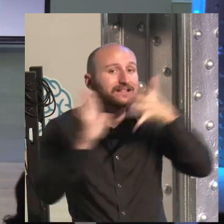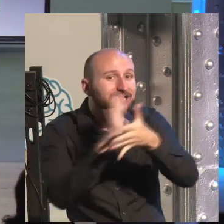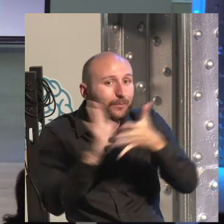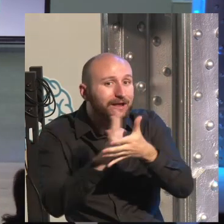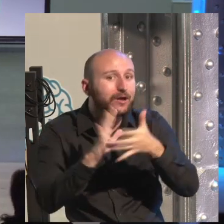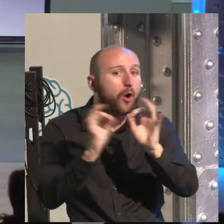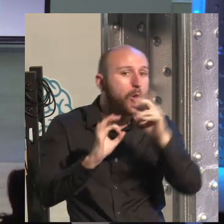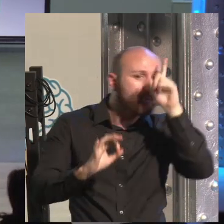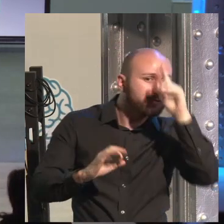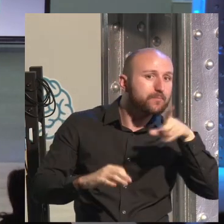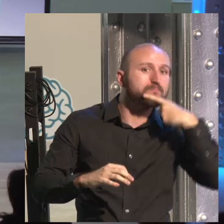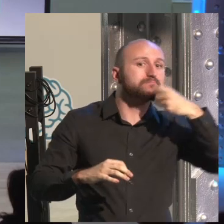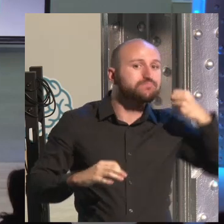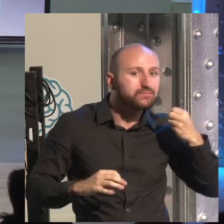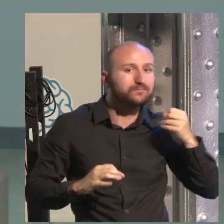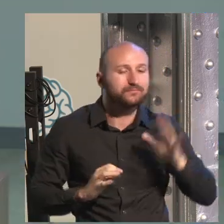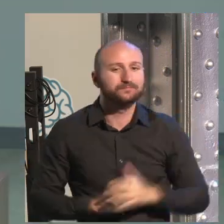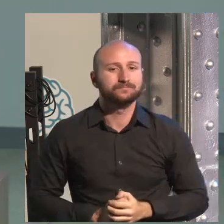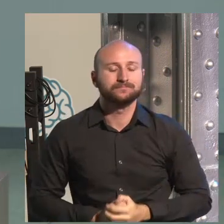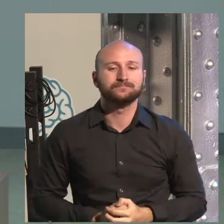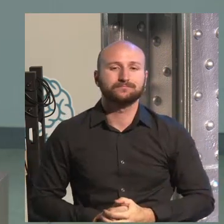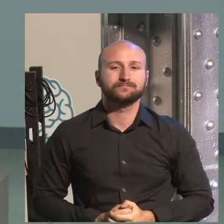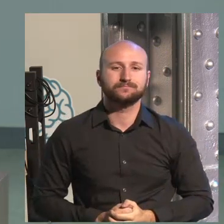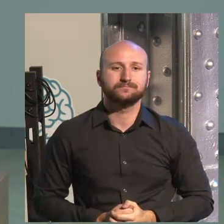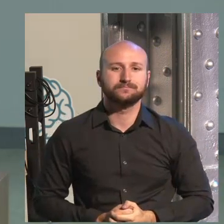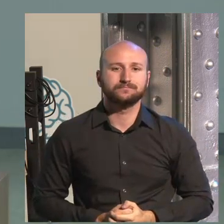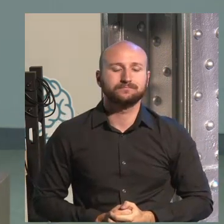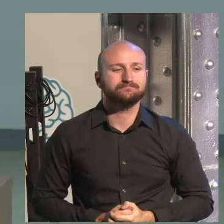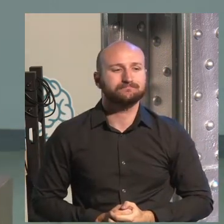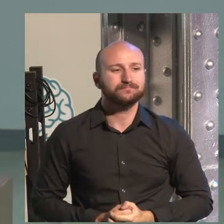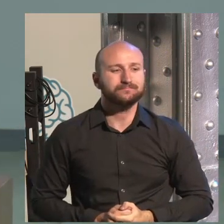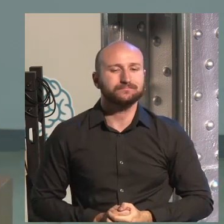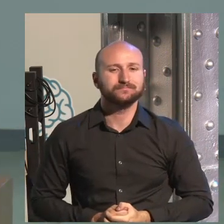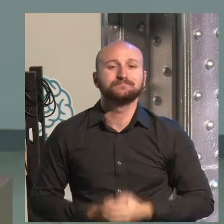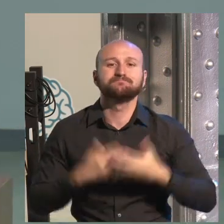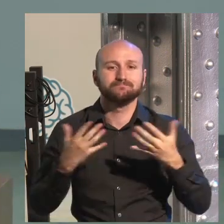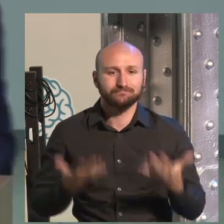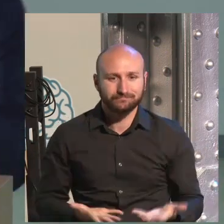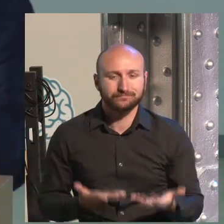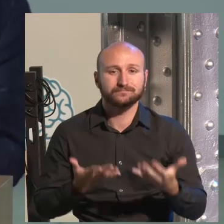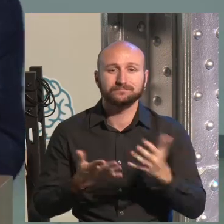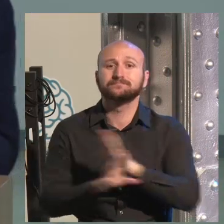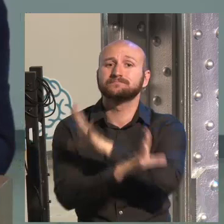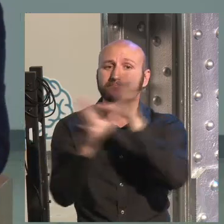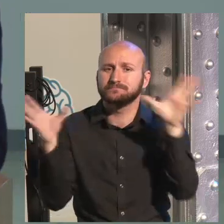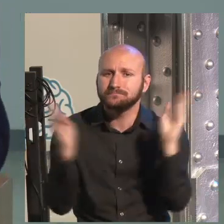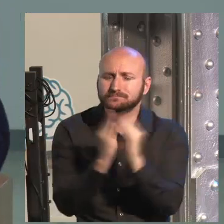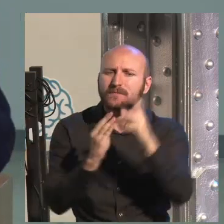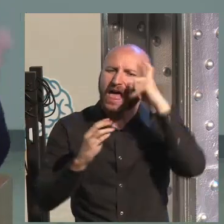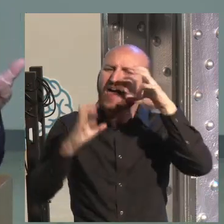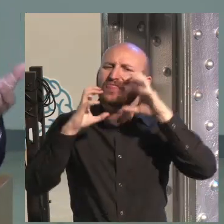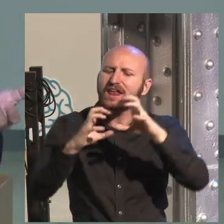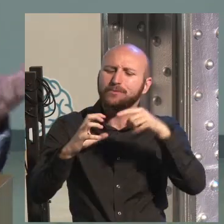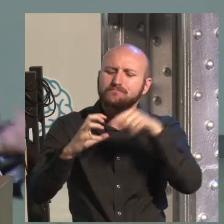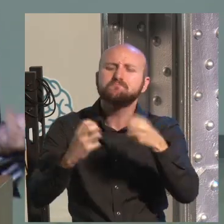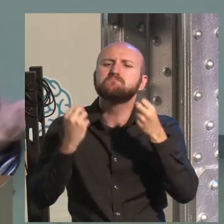lección que nos has dado. Escríbelo tú de todas formas y lo haré con gusto. Bueno, entonces, en resumidas cuentas, ¿para qué sirve el cerebro? Esto